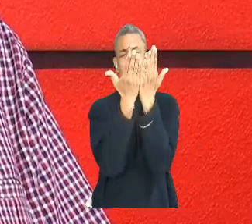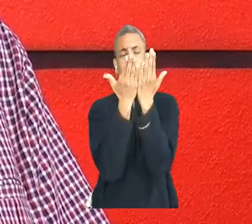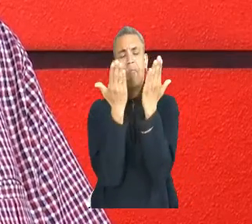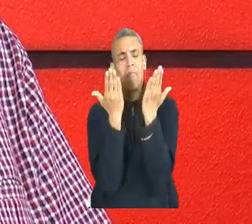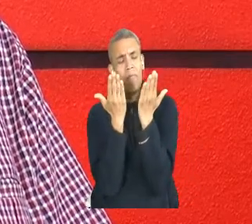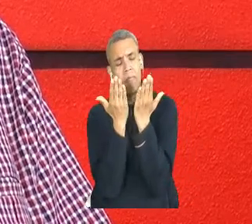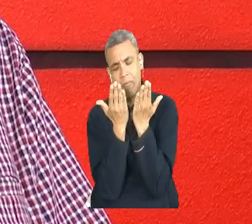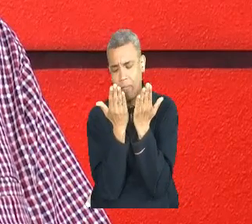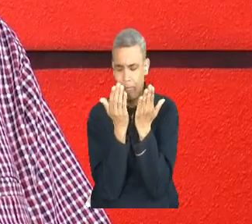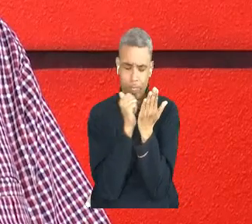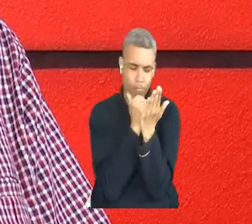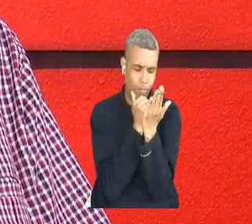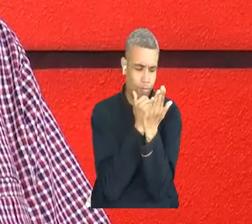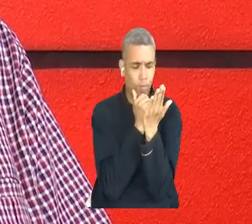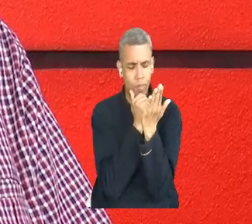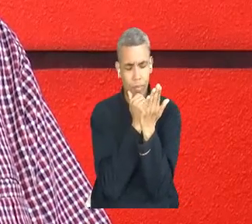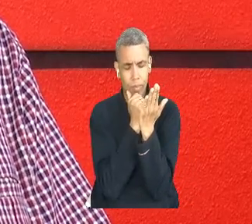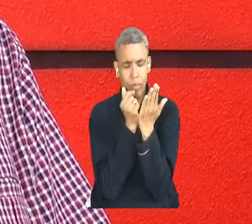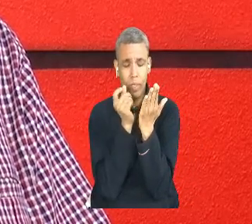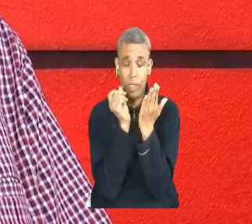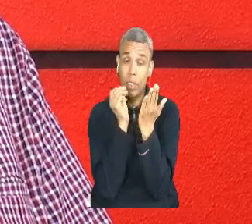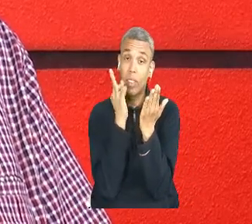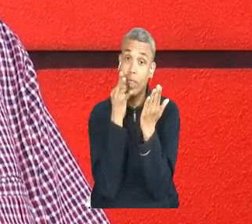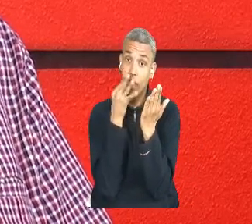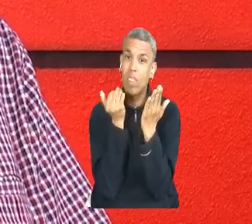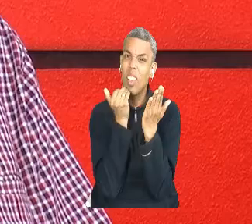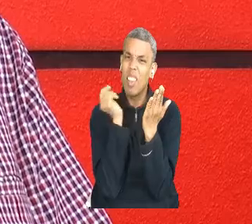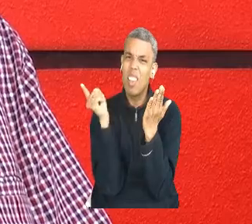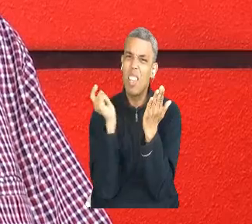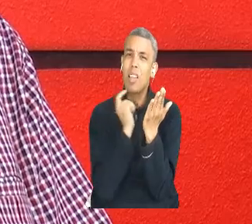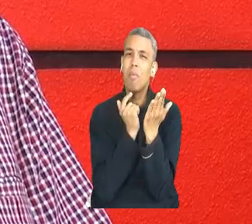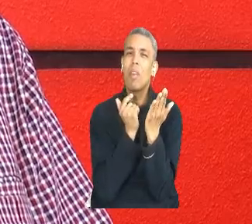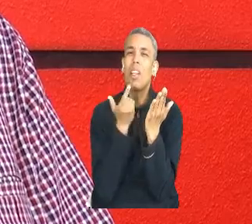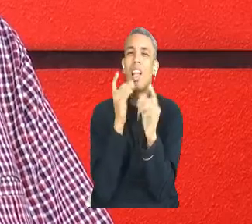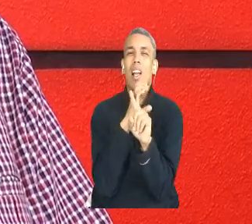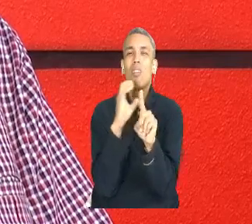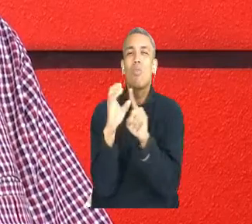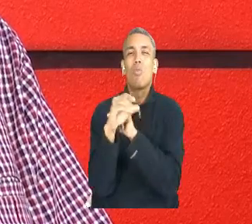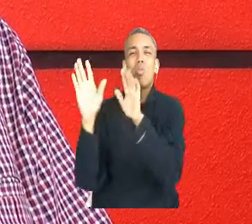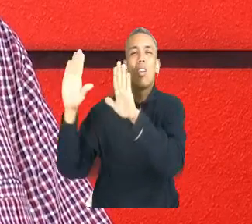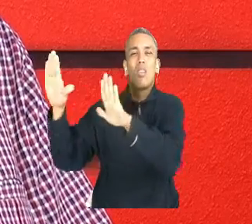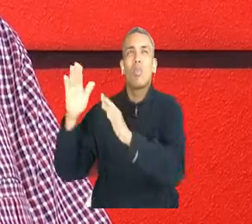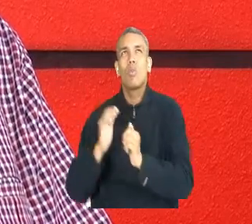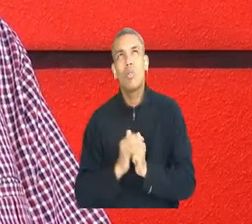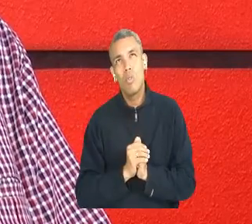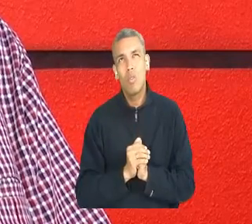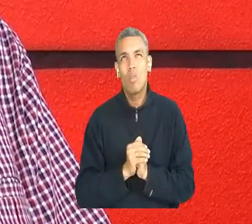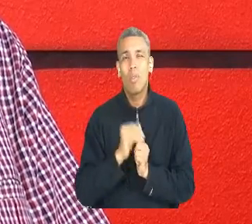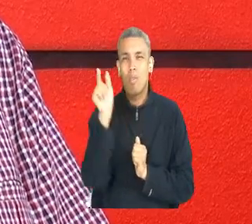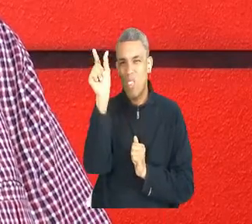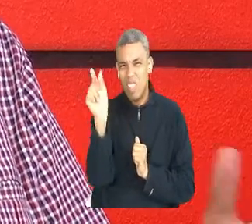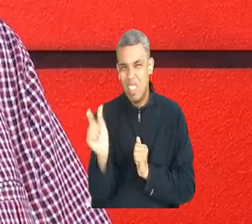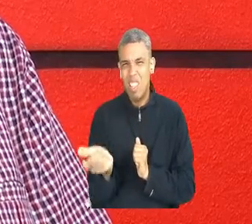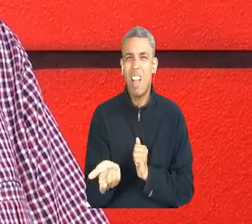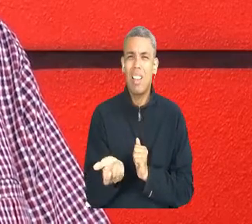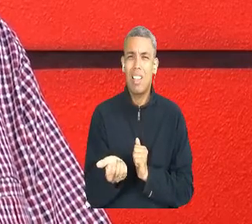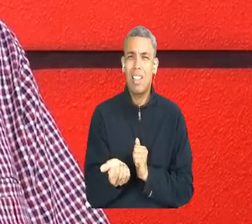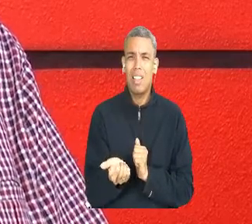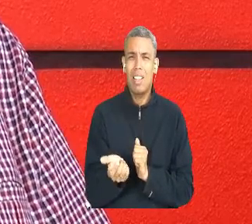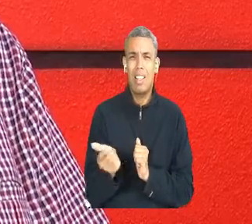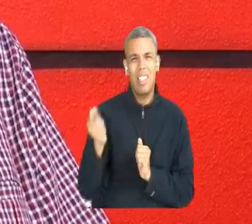entonces es muy rico ir al restaurante en las noches para degustar esa carta de platos para compartir como